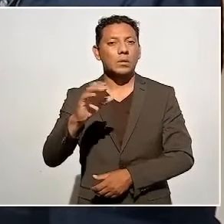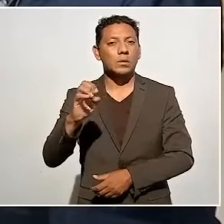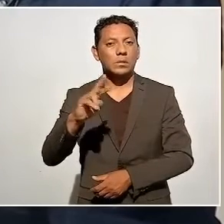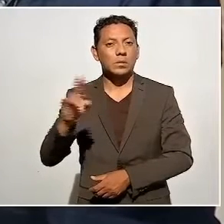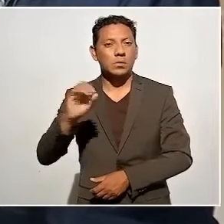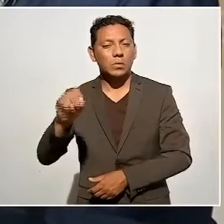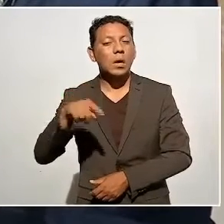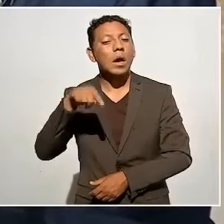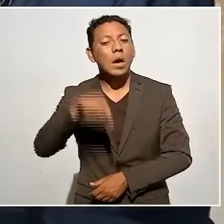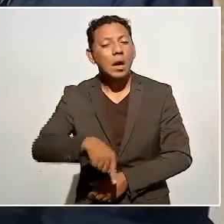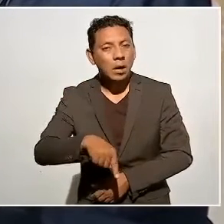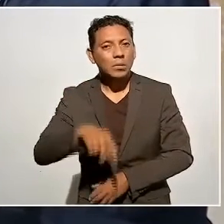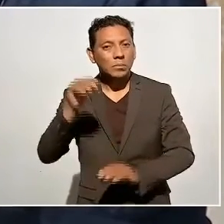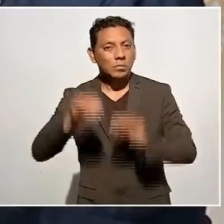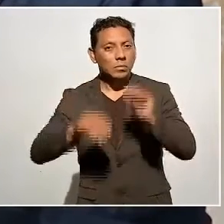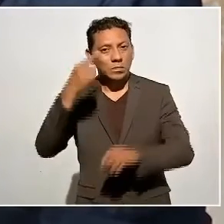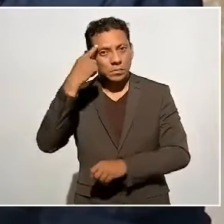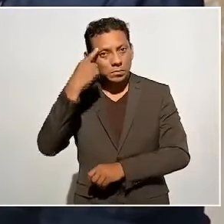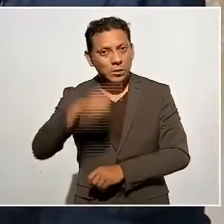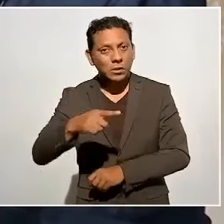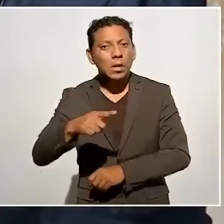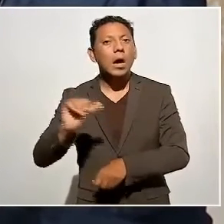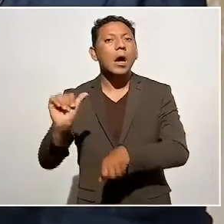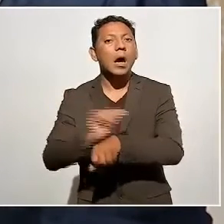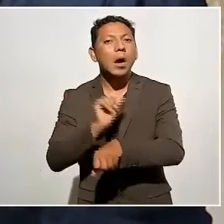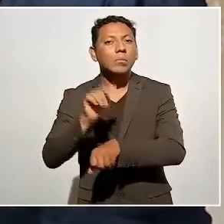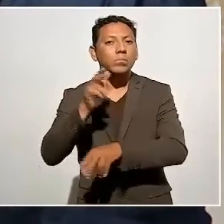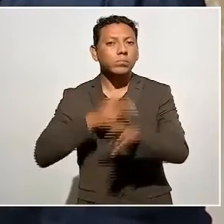se mantendrá para dar el paso a vehículos.